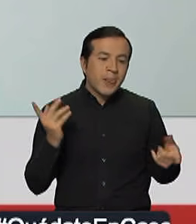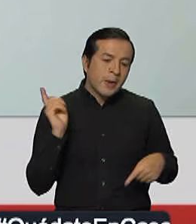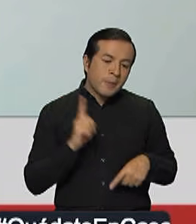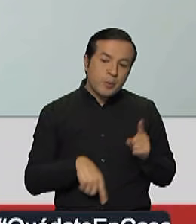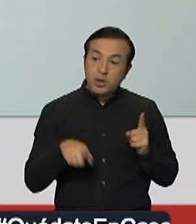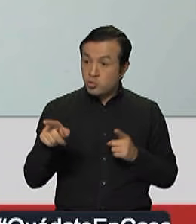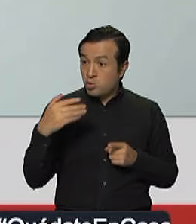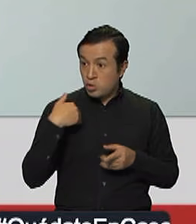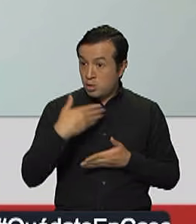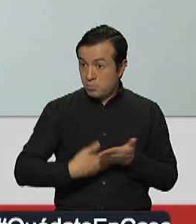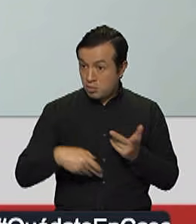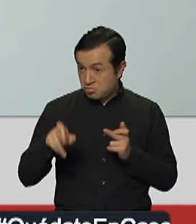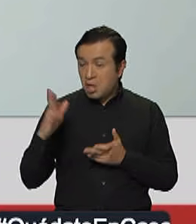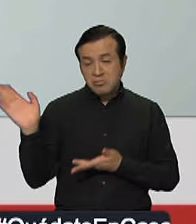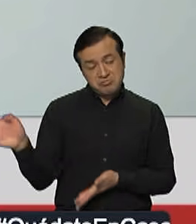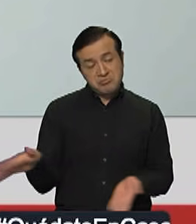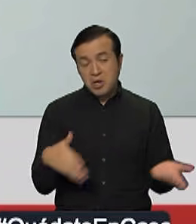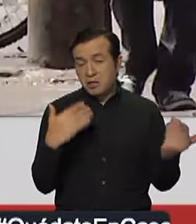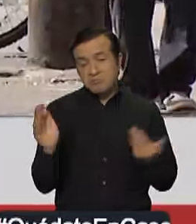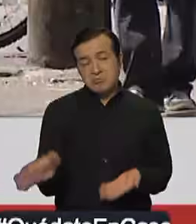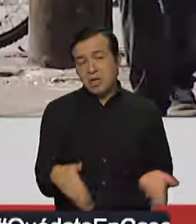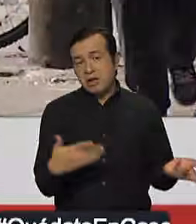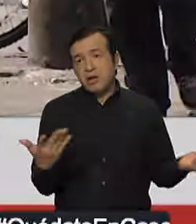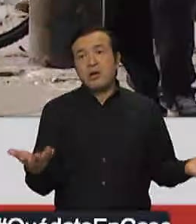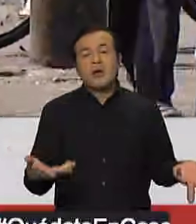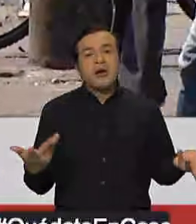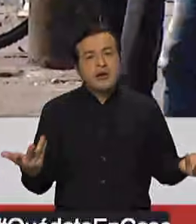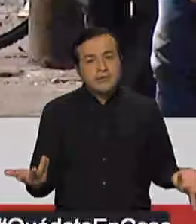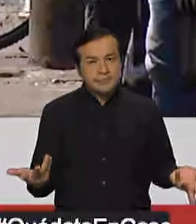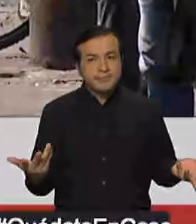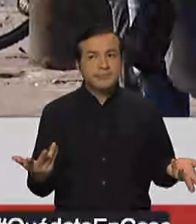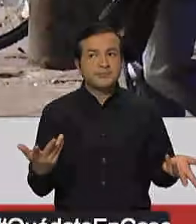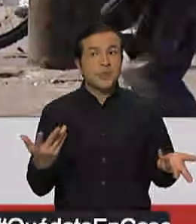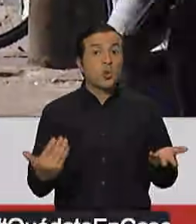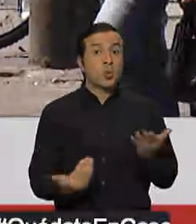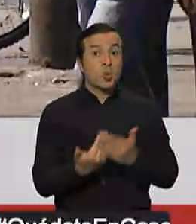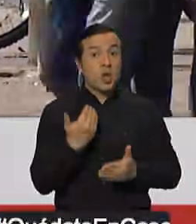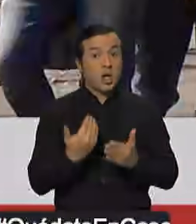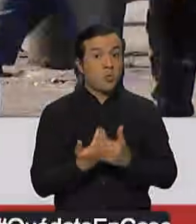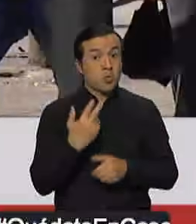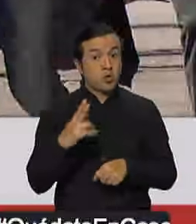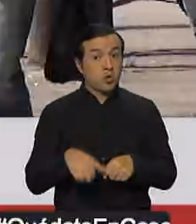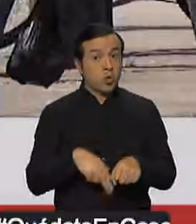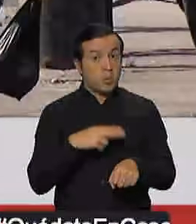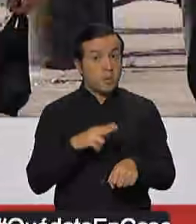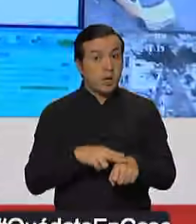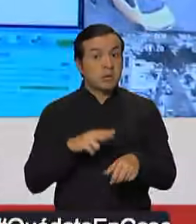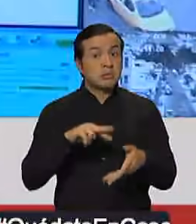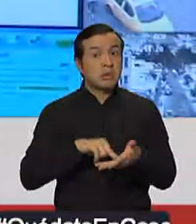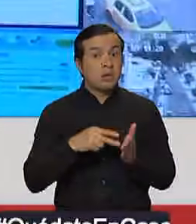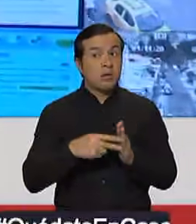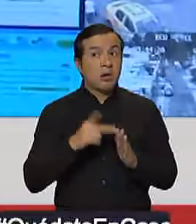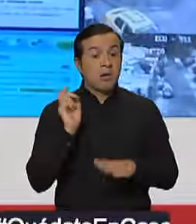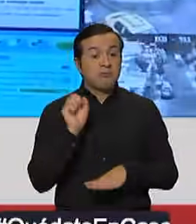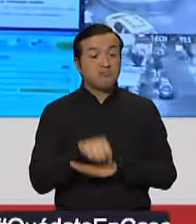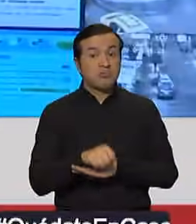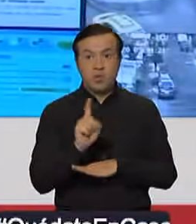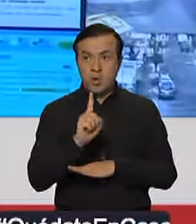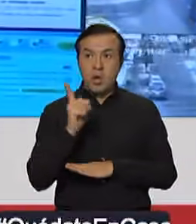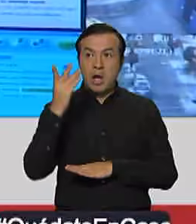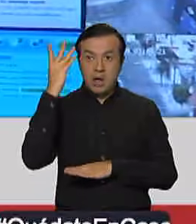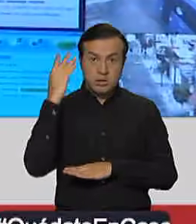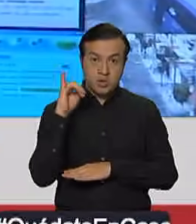en vista que la persona está autorizada para circular. La nueva normalidad que vive el país no implica descuidarse. Hasta el jueves anterior,